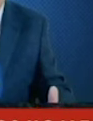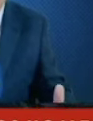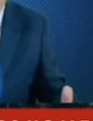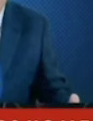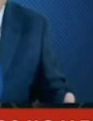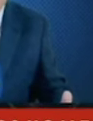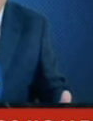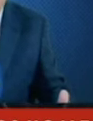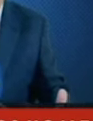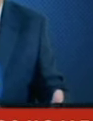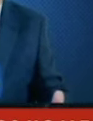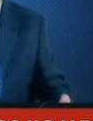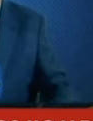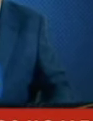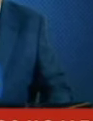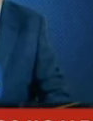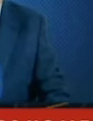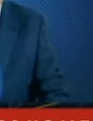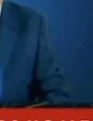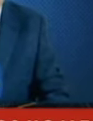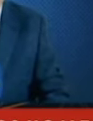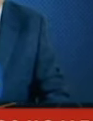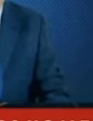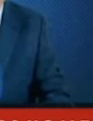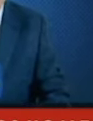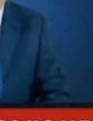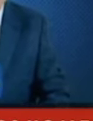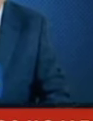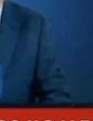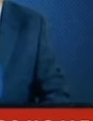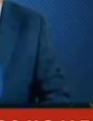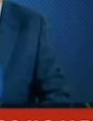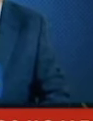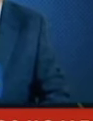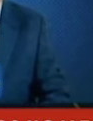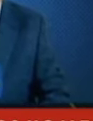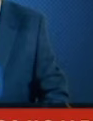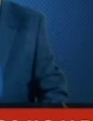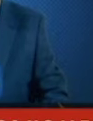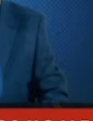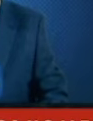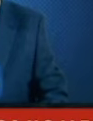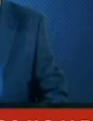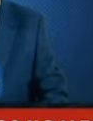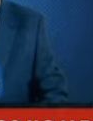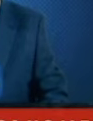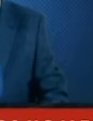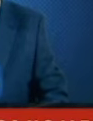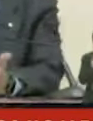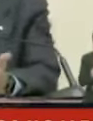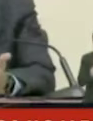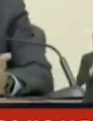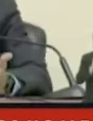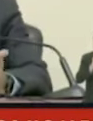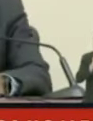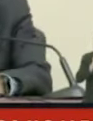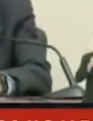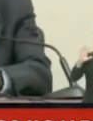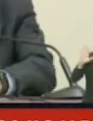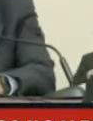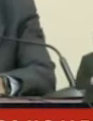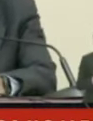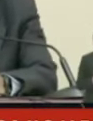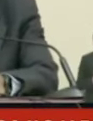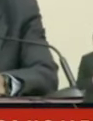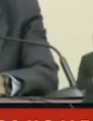incluso de popularidad. El INE tiene más popularidad que el presidente, no me digas. Yo creo que el INE se va a sostener y los consejeros